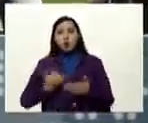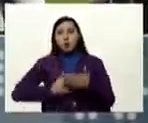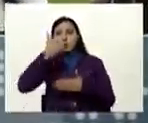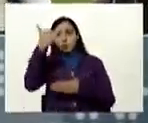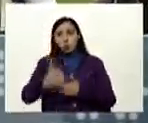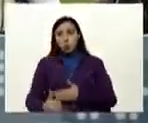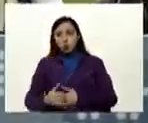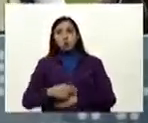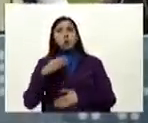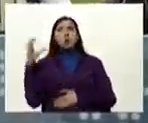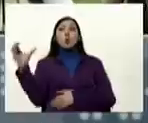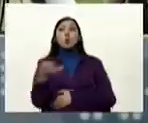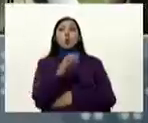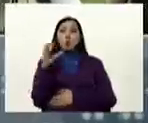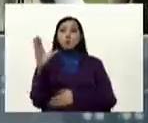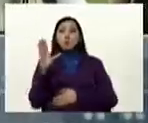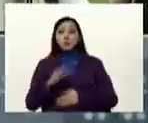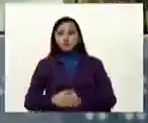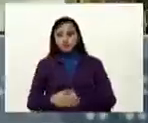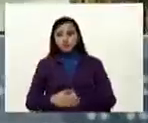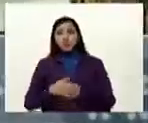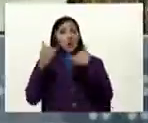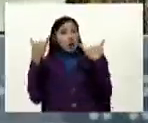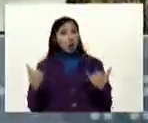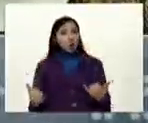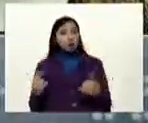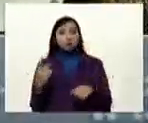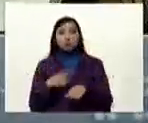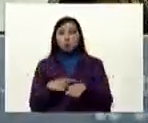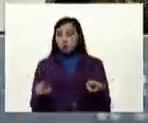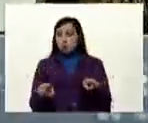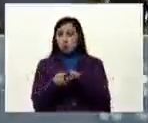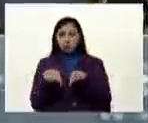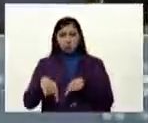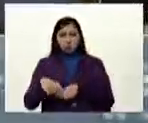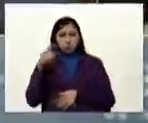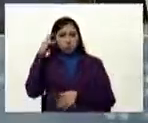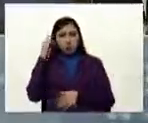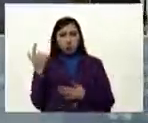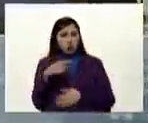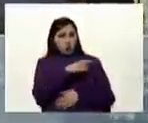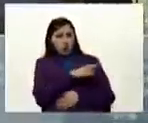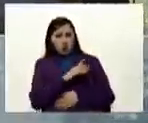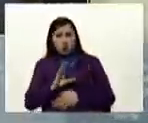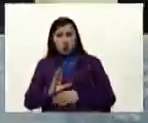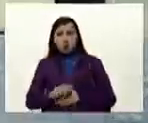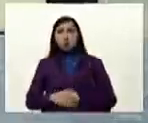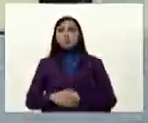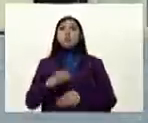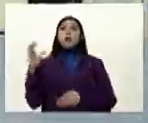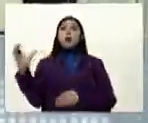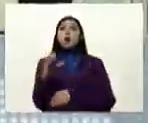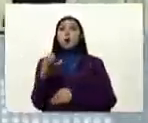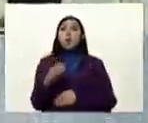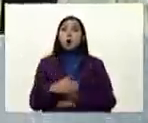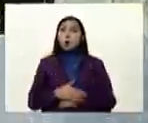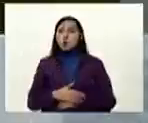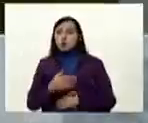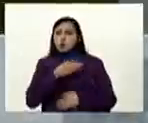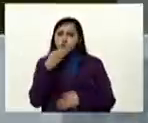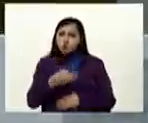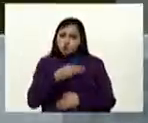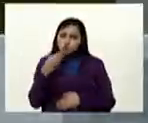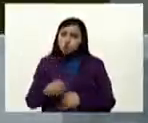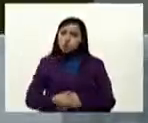Colombia. Y un día como hoy, a esta hora, en Cúcuta, en una tarde calurosa, en